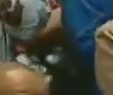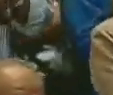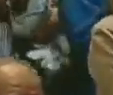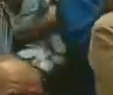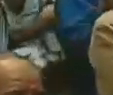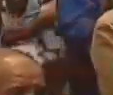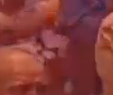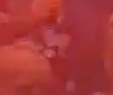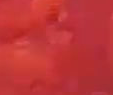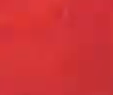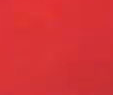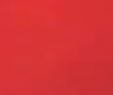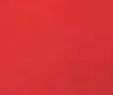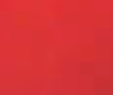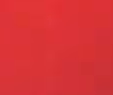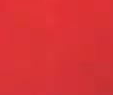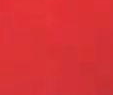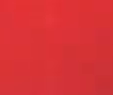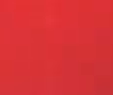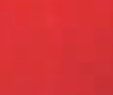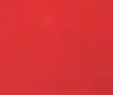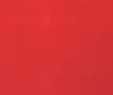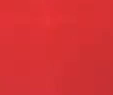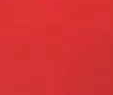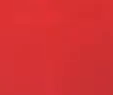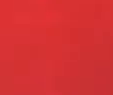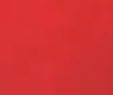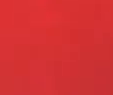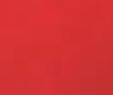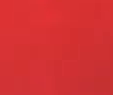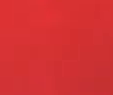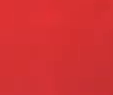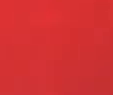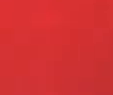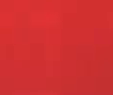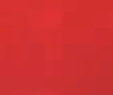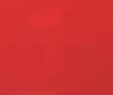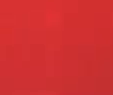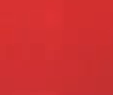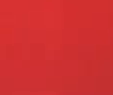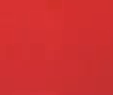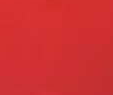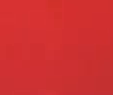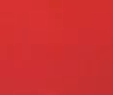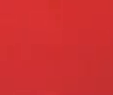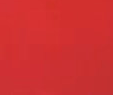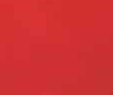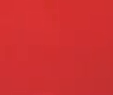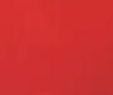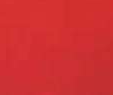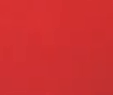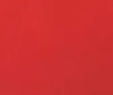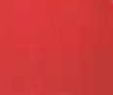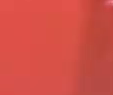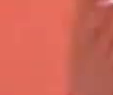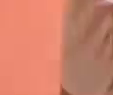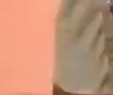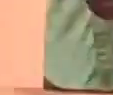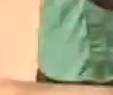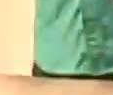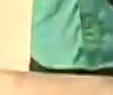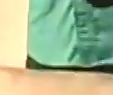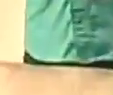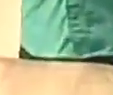contra los que se desvelan tan solo por disfrutarla. Y en vez de darle caricias, lo que hacen